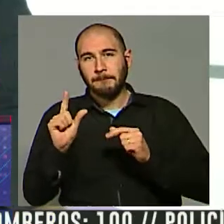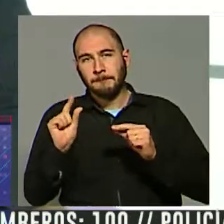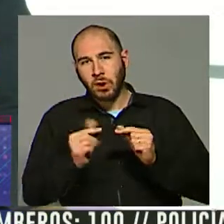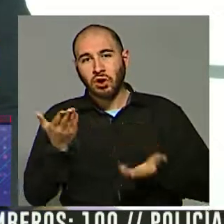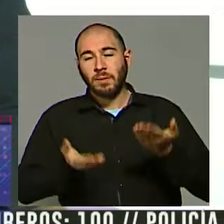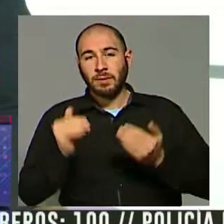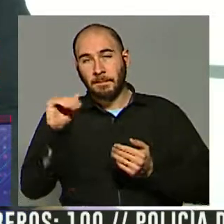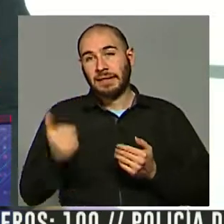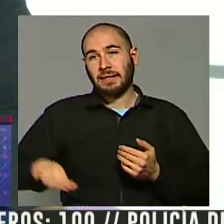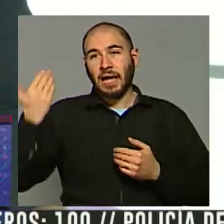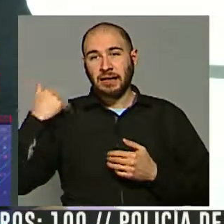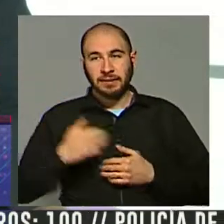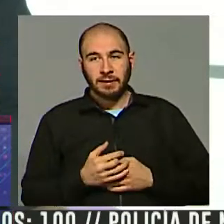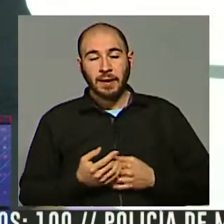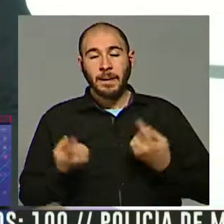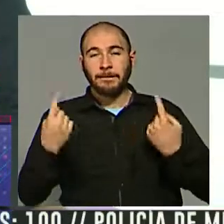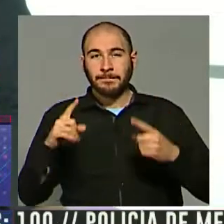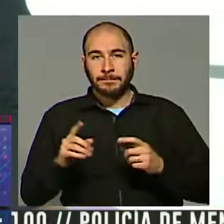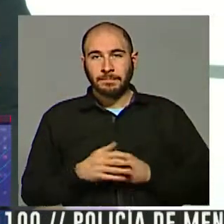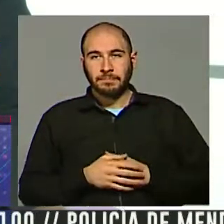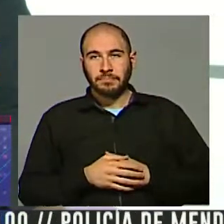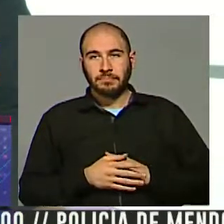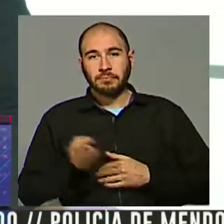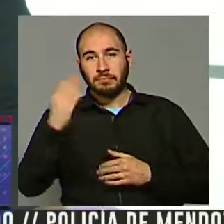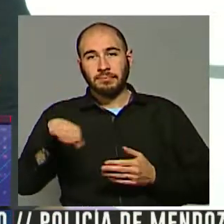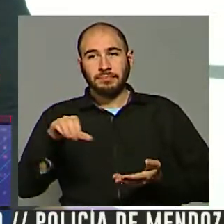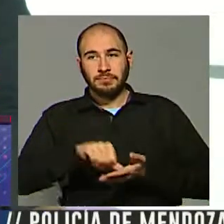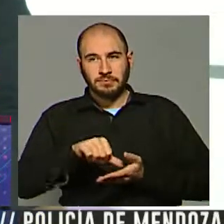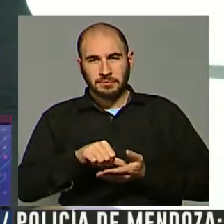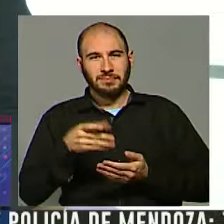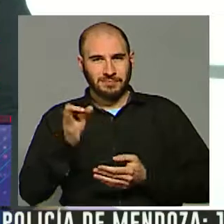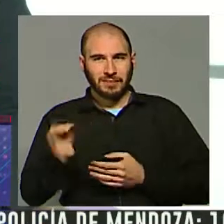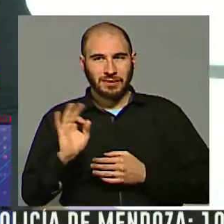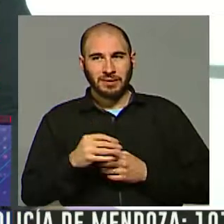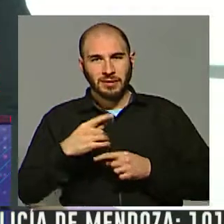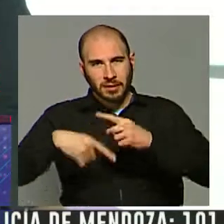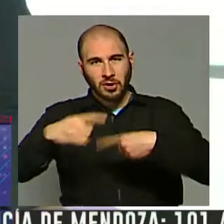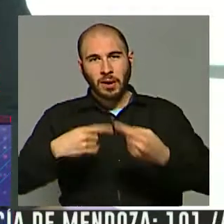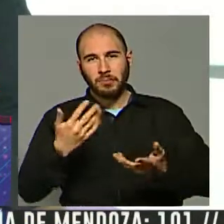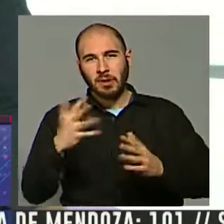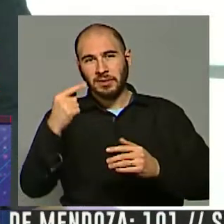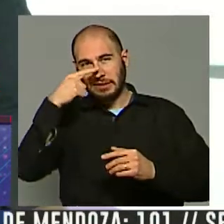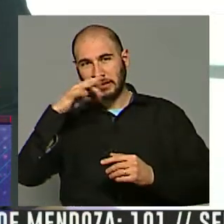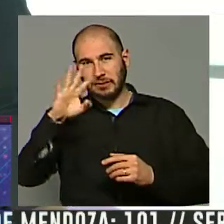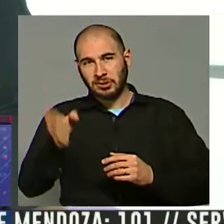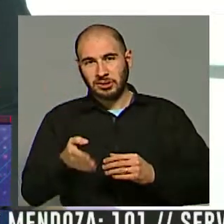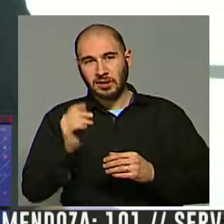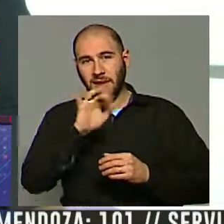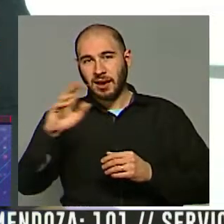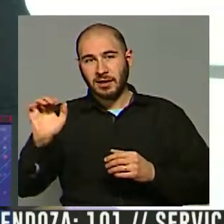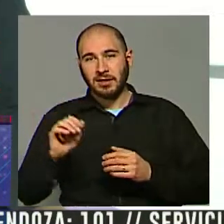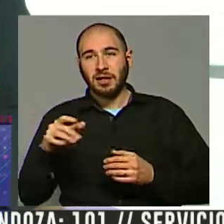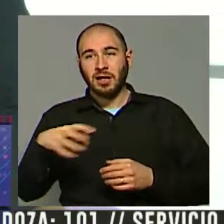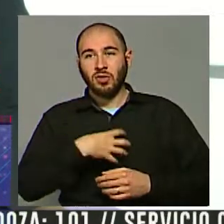los supermartes anteriores, pero el Banco Central esperaba renovar cerca del 70% de las letras que